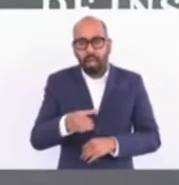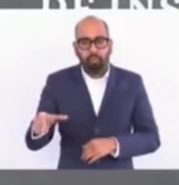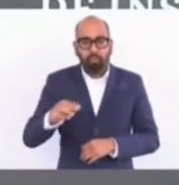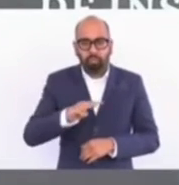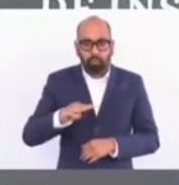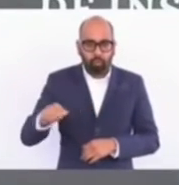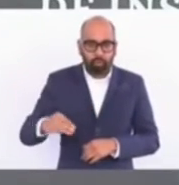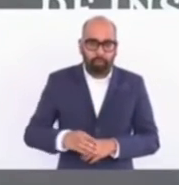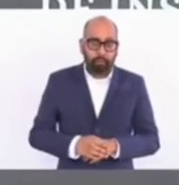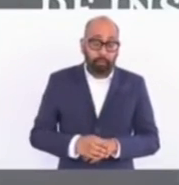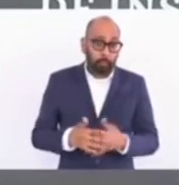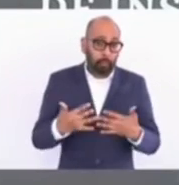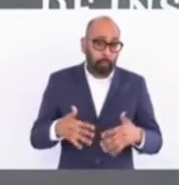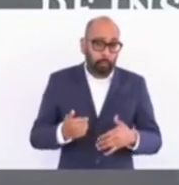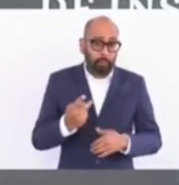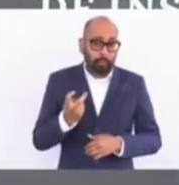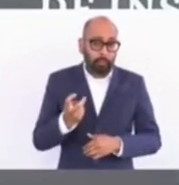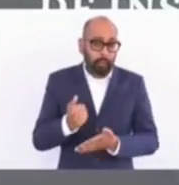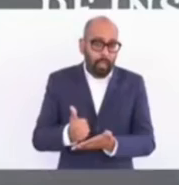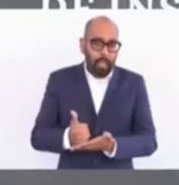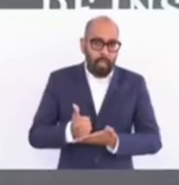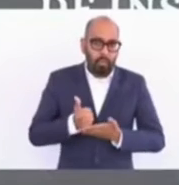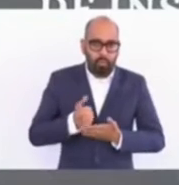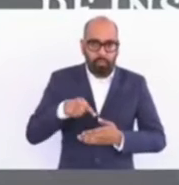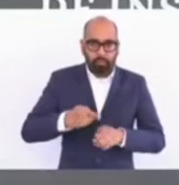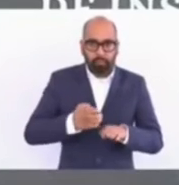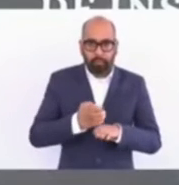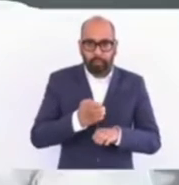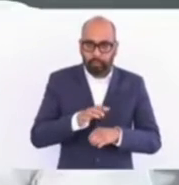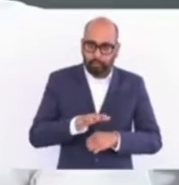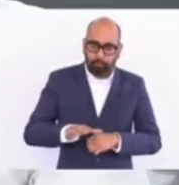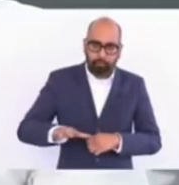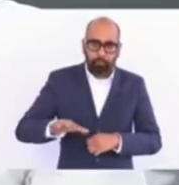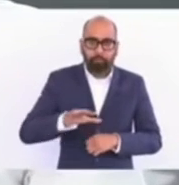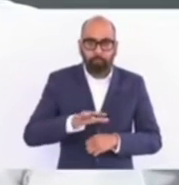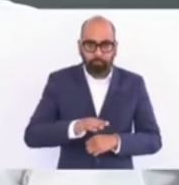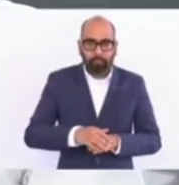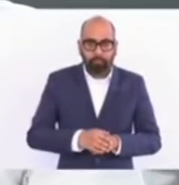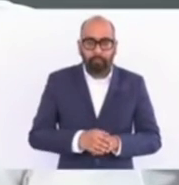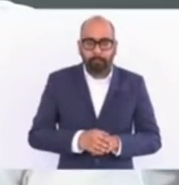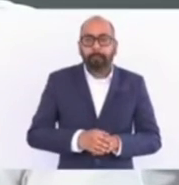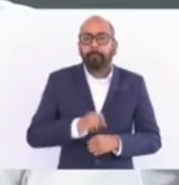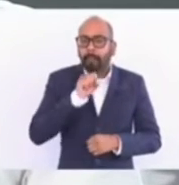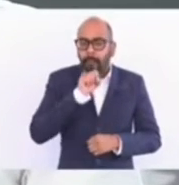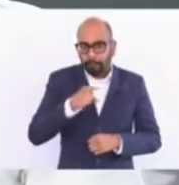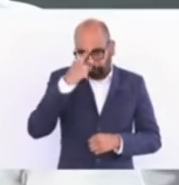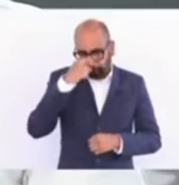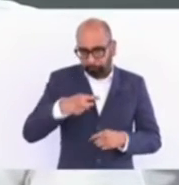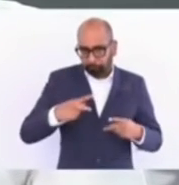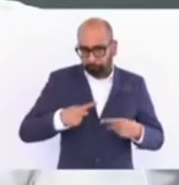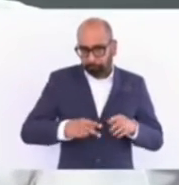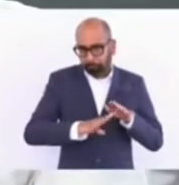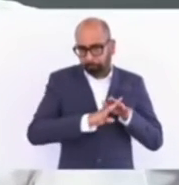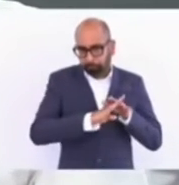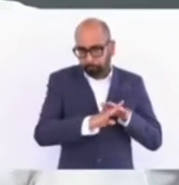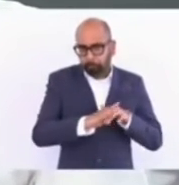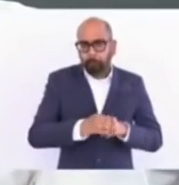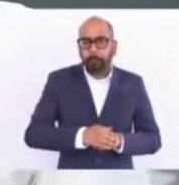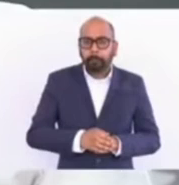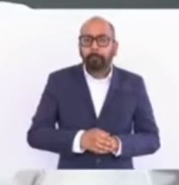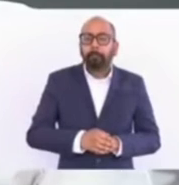un aliento para nuestro estado y sobre todo para los paisanos para el sector